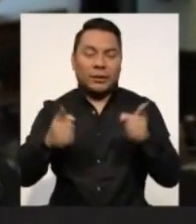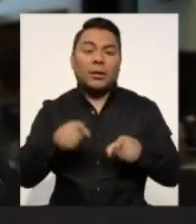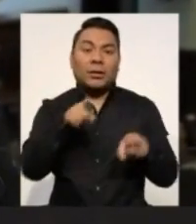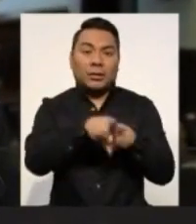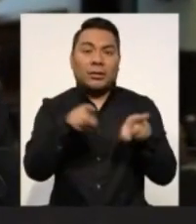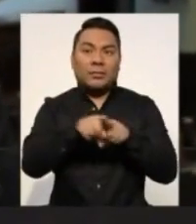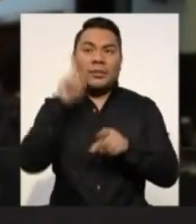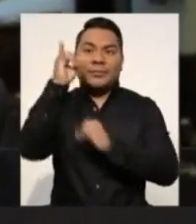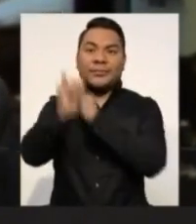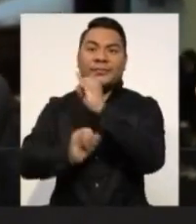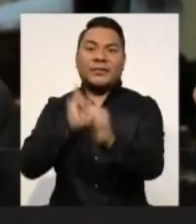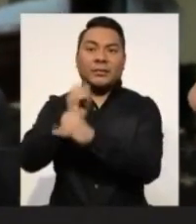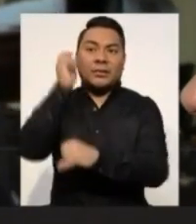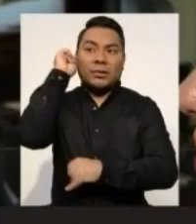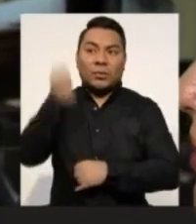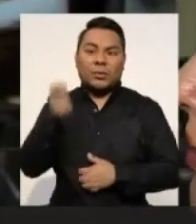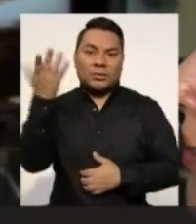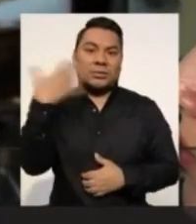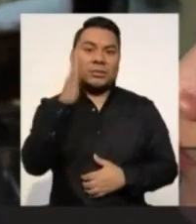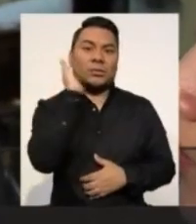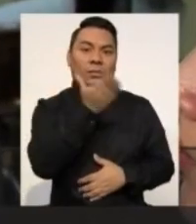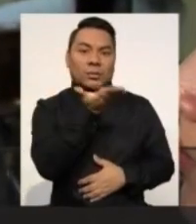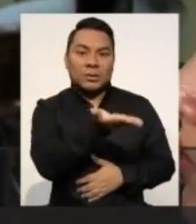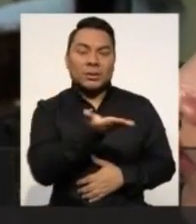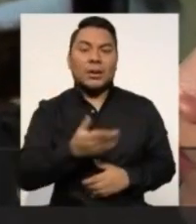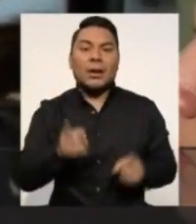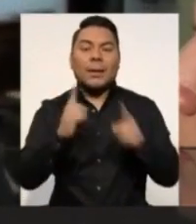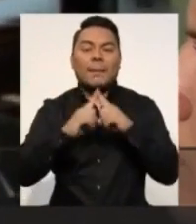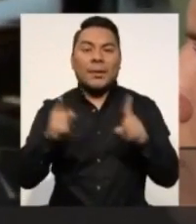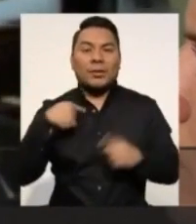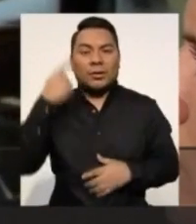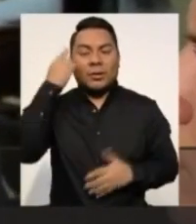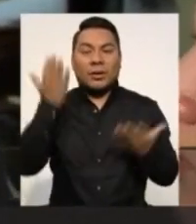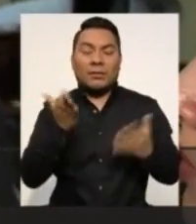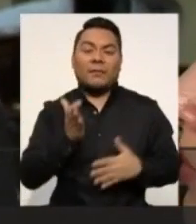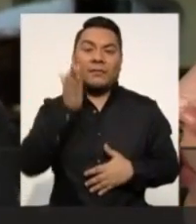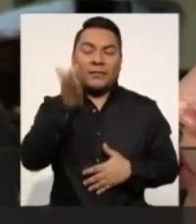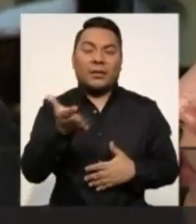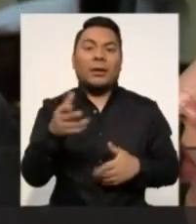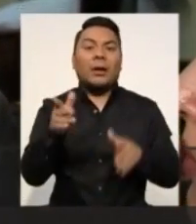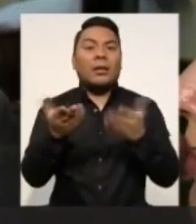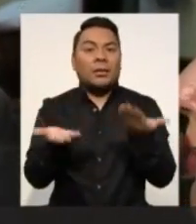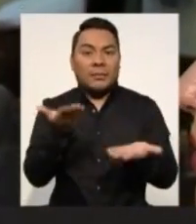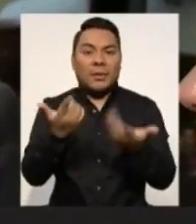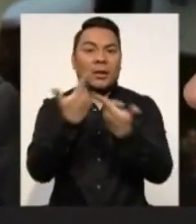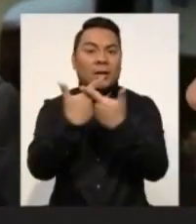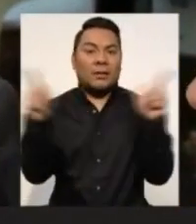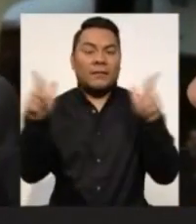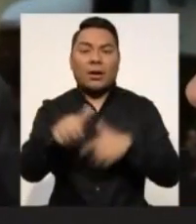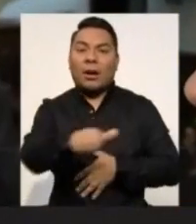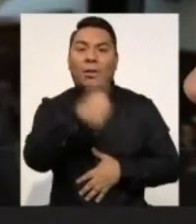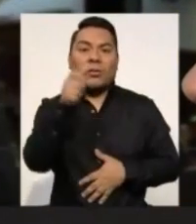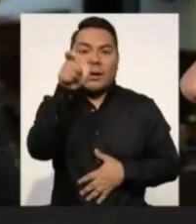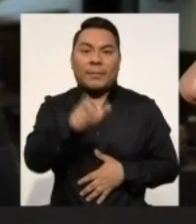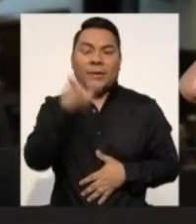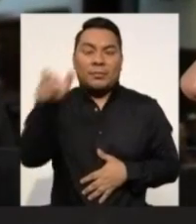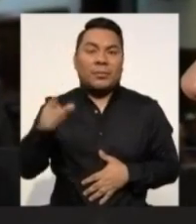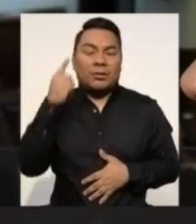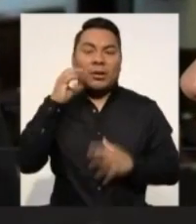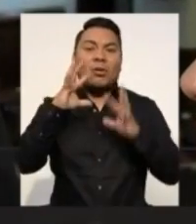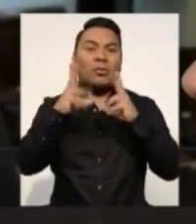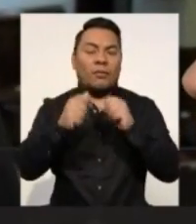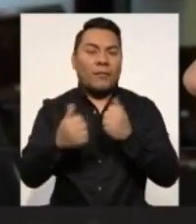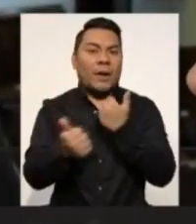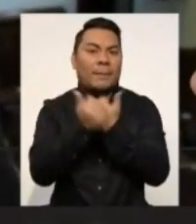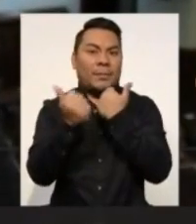instancias internacionales. De manera tal que posteriormente pueden salir en libertad otros reclusos que han cometido delitos